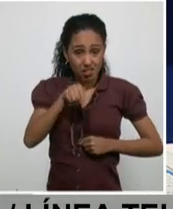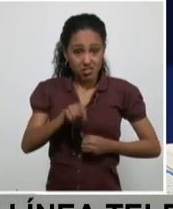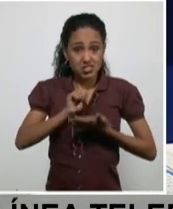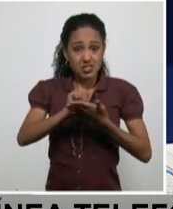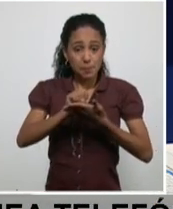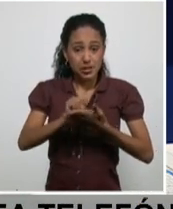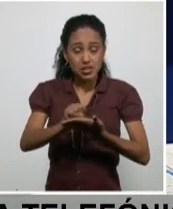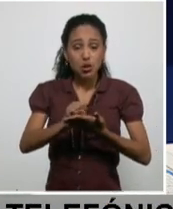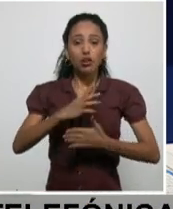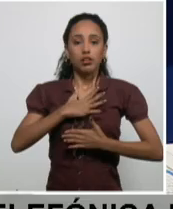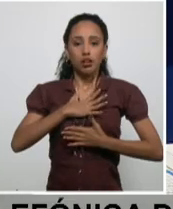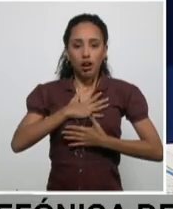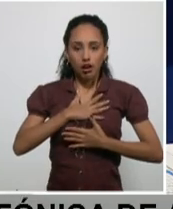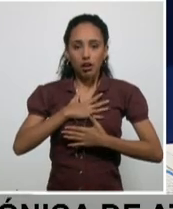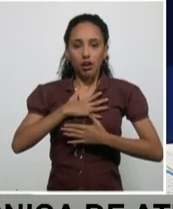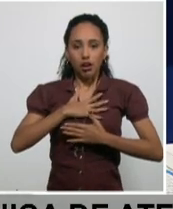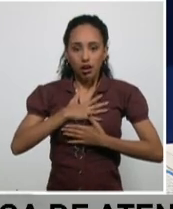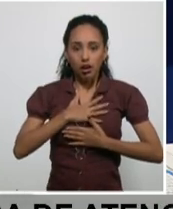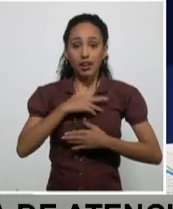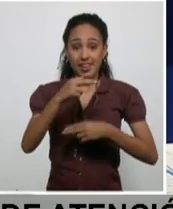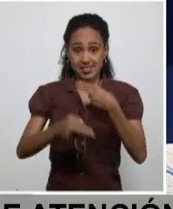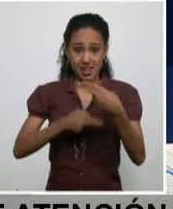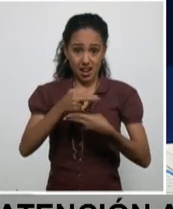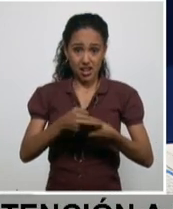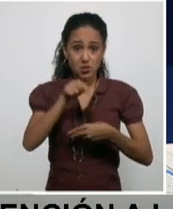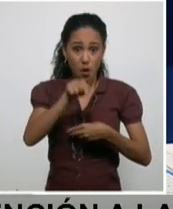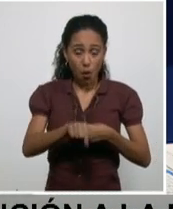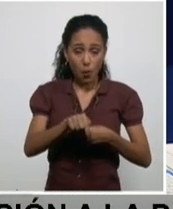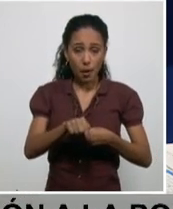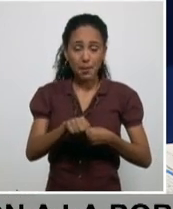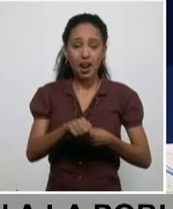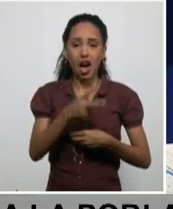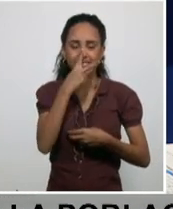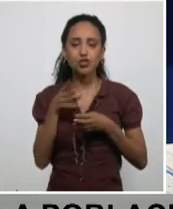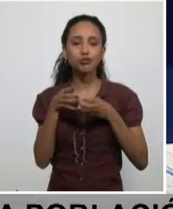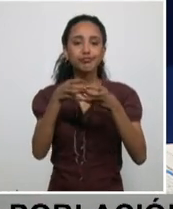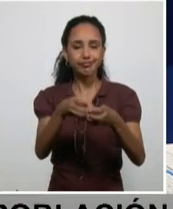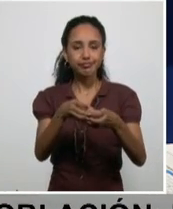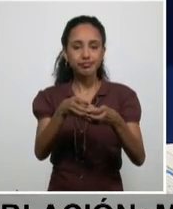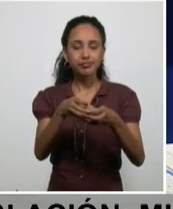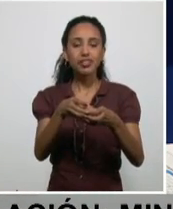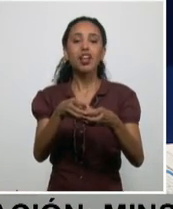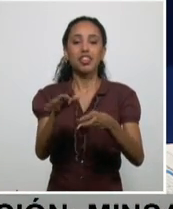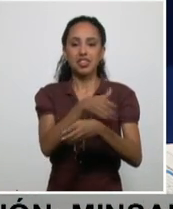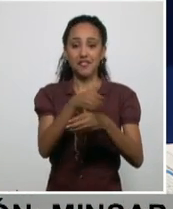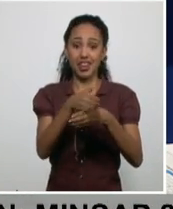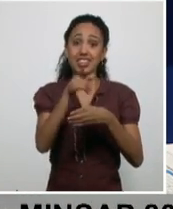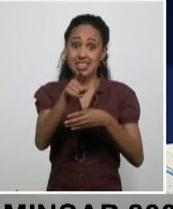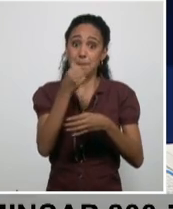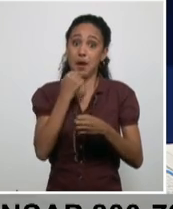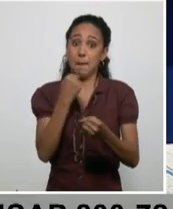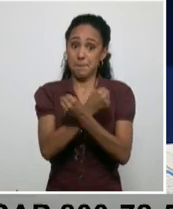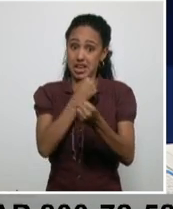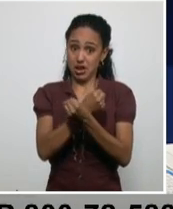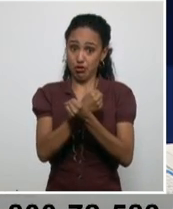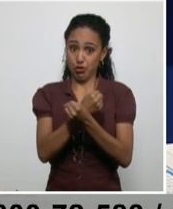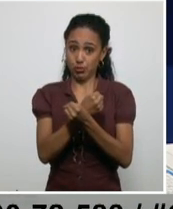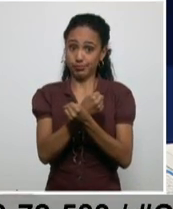de respiratoria que se han creado para hacer una atención diferenciada, ya se tiene un poco de más riesgo, a una persona que